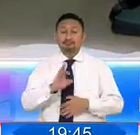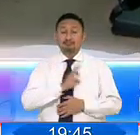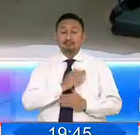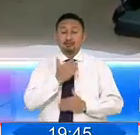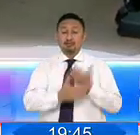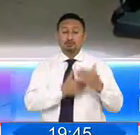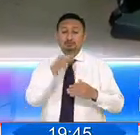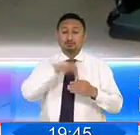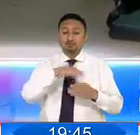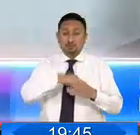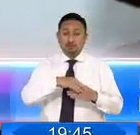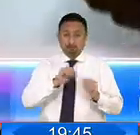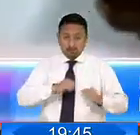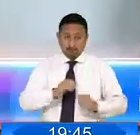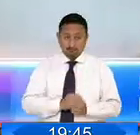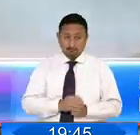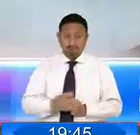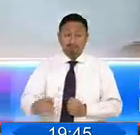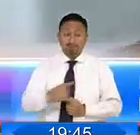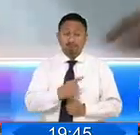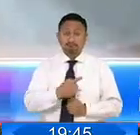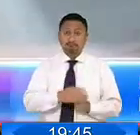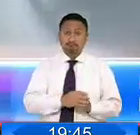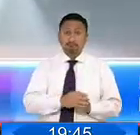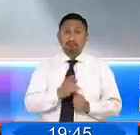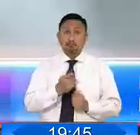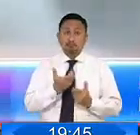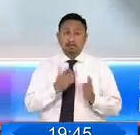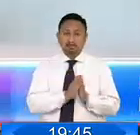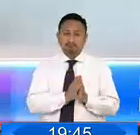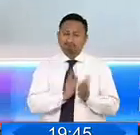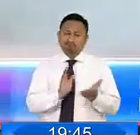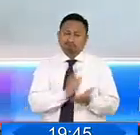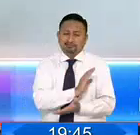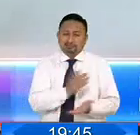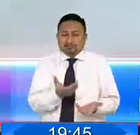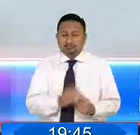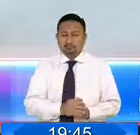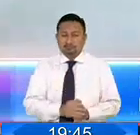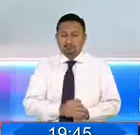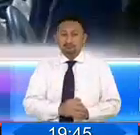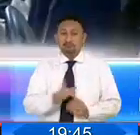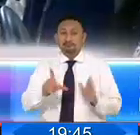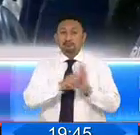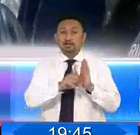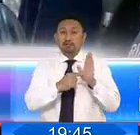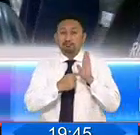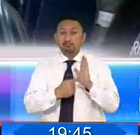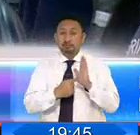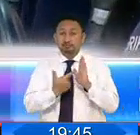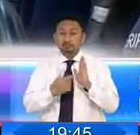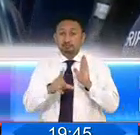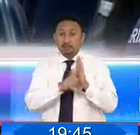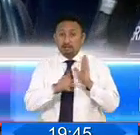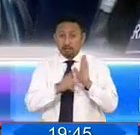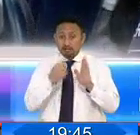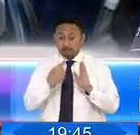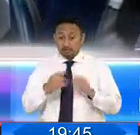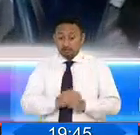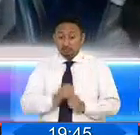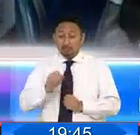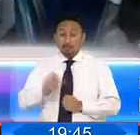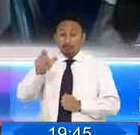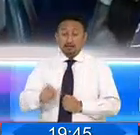Electorales del Organismo Electoral, se le resta validez a los reclamos, ya que no tendría sustento legal, porque la ley no contempla